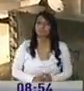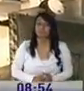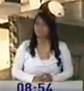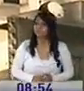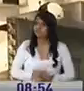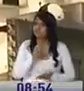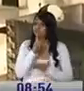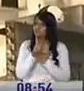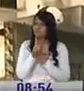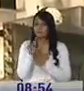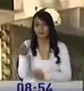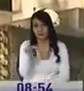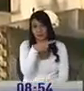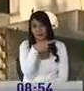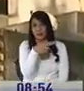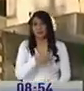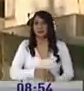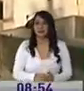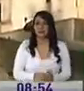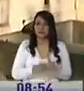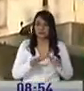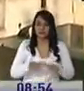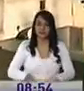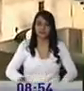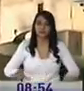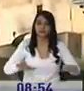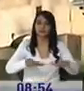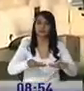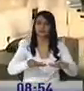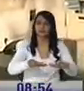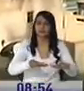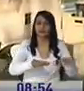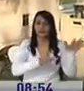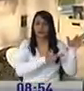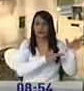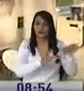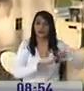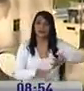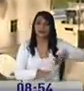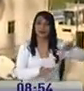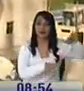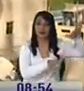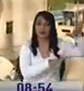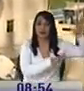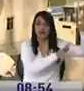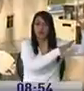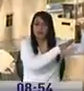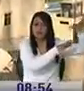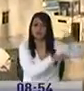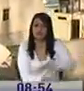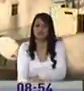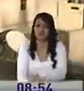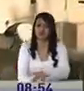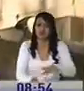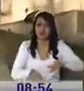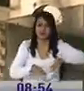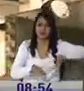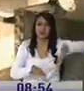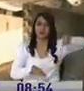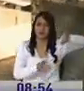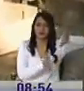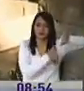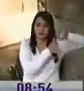imágenes y una sola precisión aquí fue lo que se cayó no fue un muro de tierra fue el muro de contención es decir ya estaba